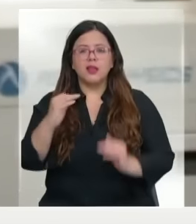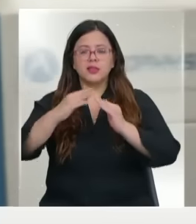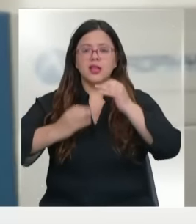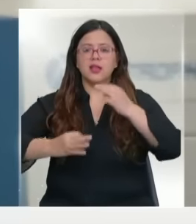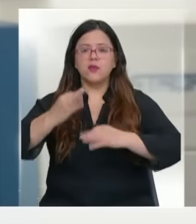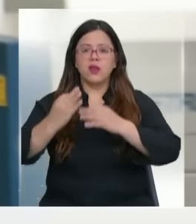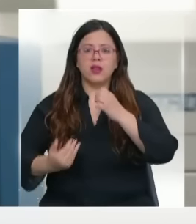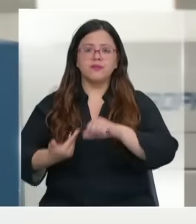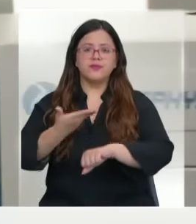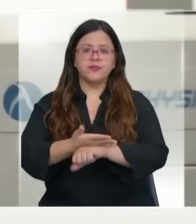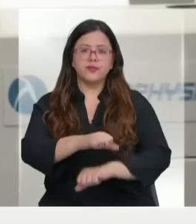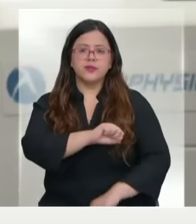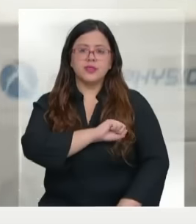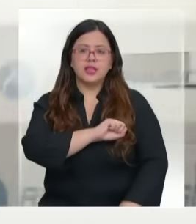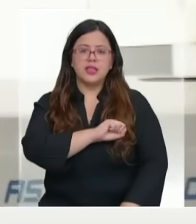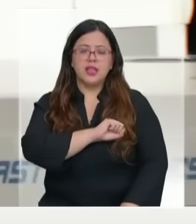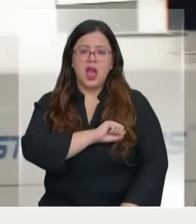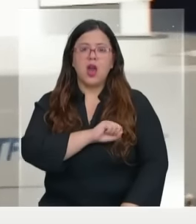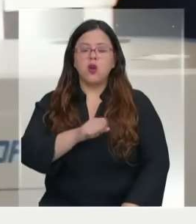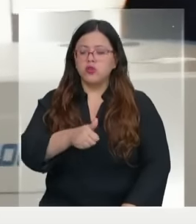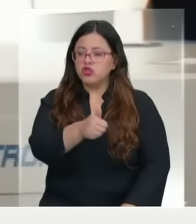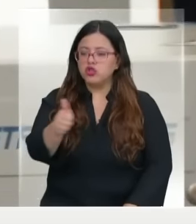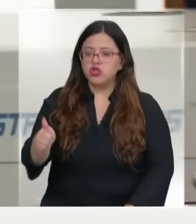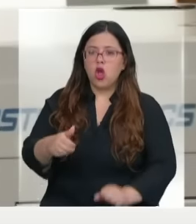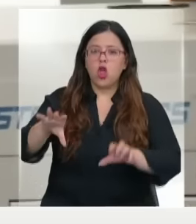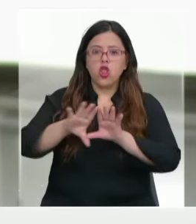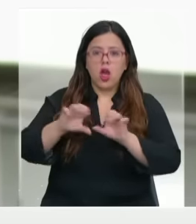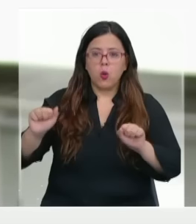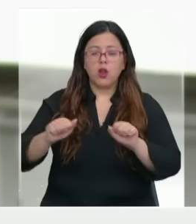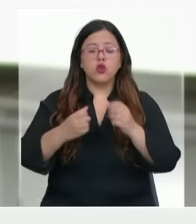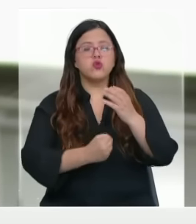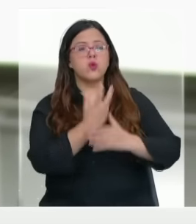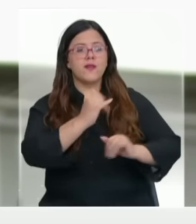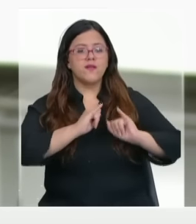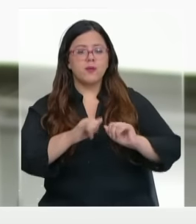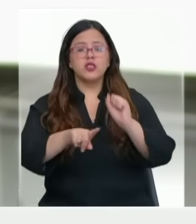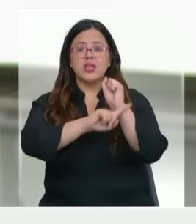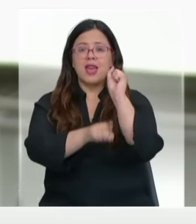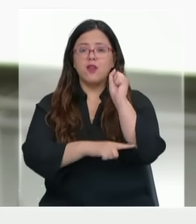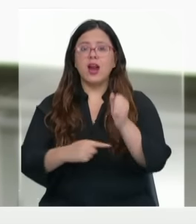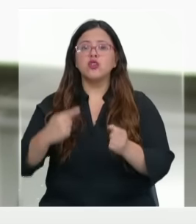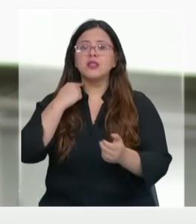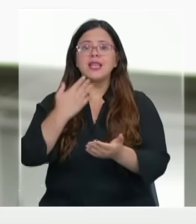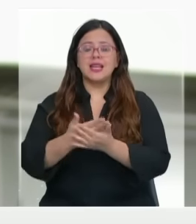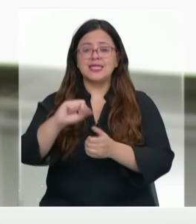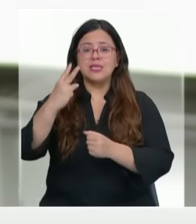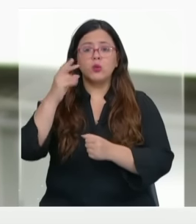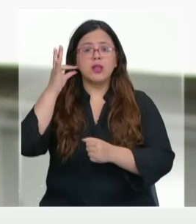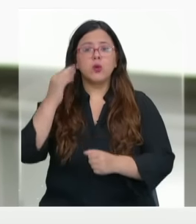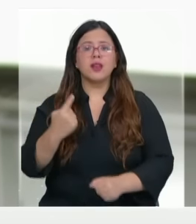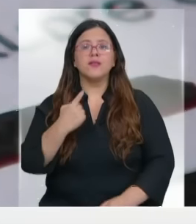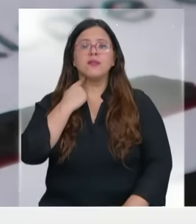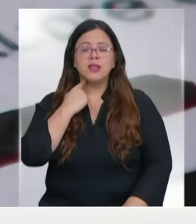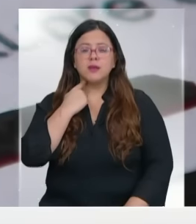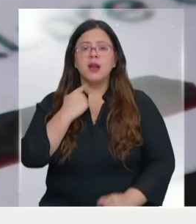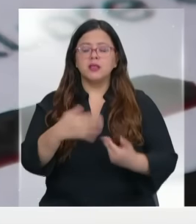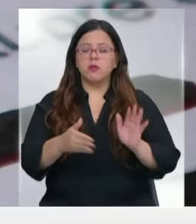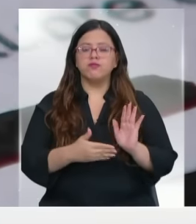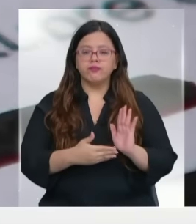de la Corte de Apelaciones de forma unánime. Nuevos antecedentes que el abogado querellante de la segunda denunciante